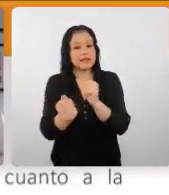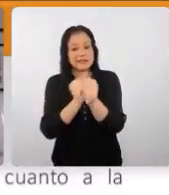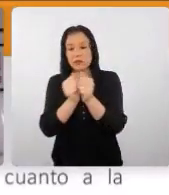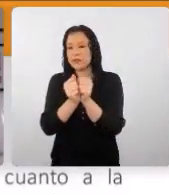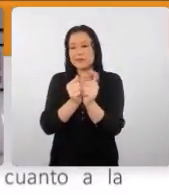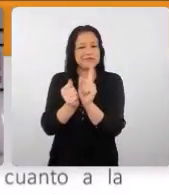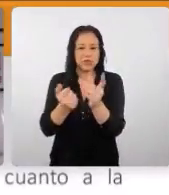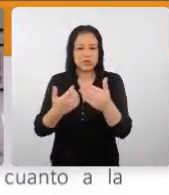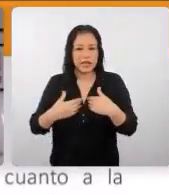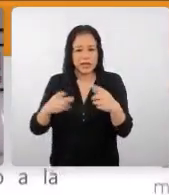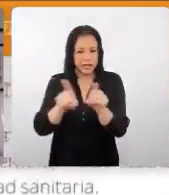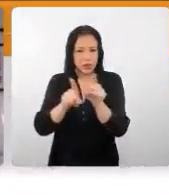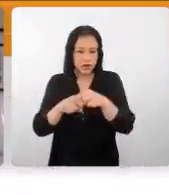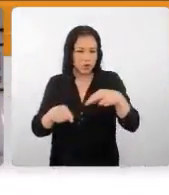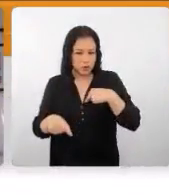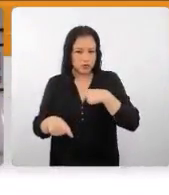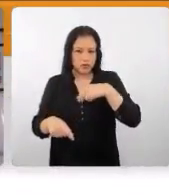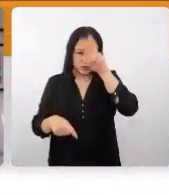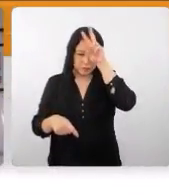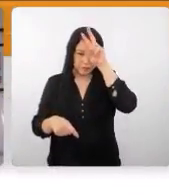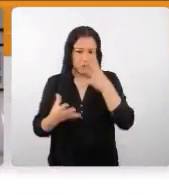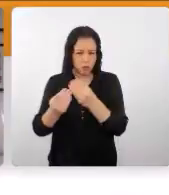no lo tengan tan desarrollado.